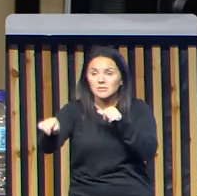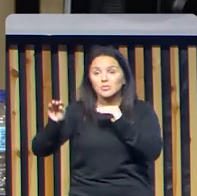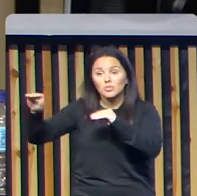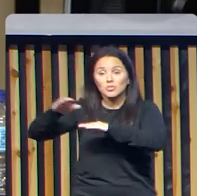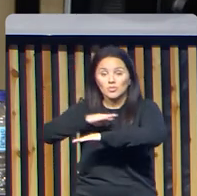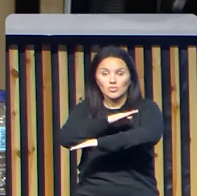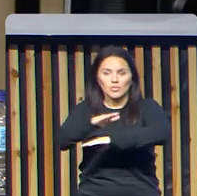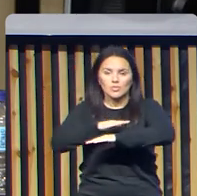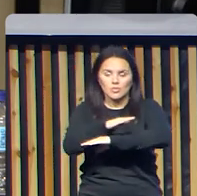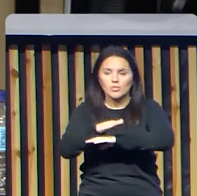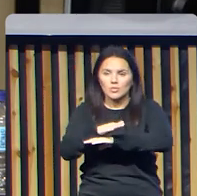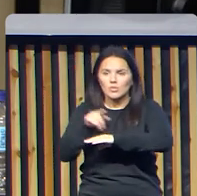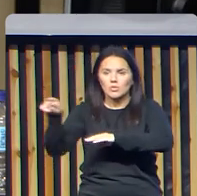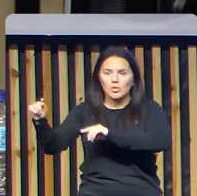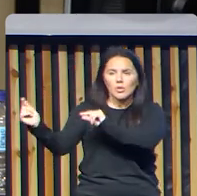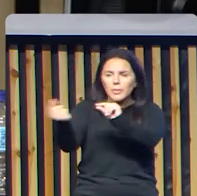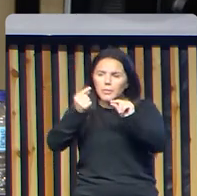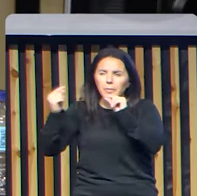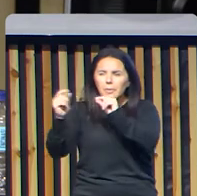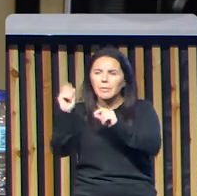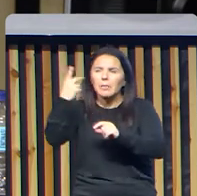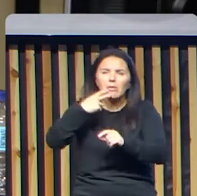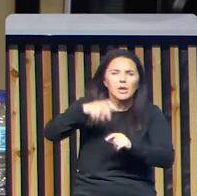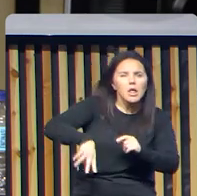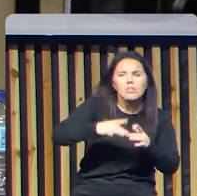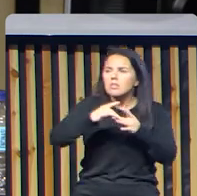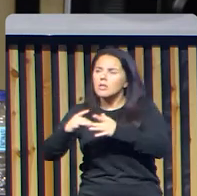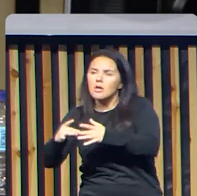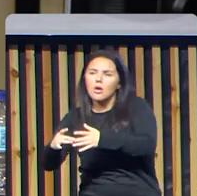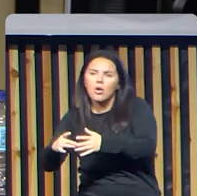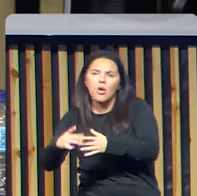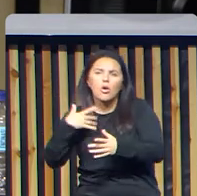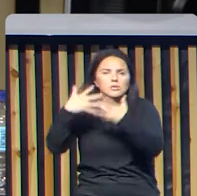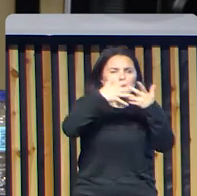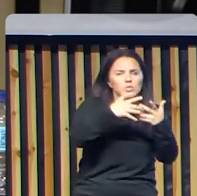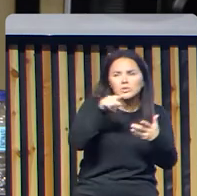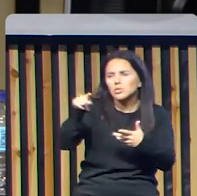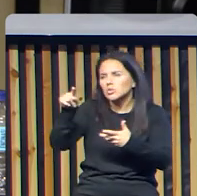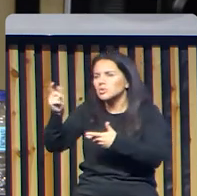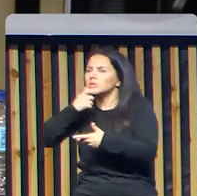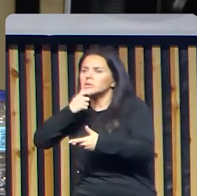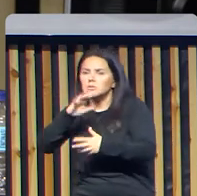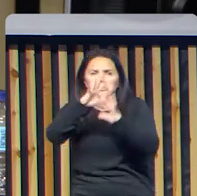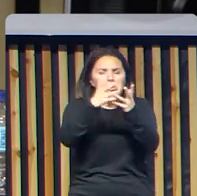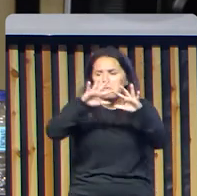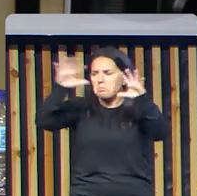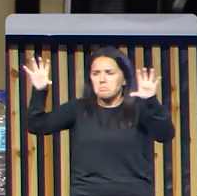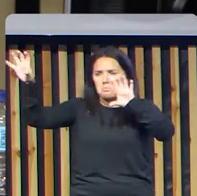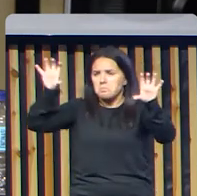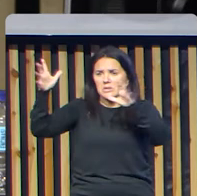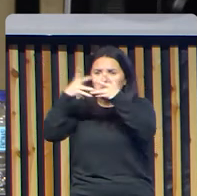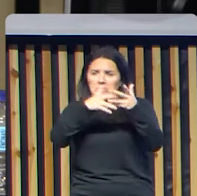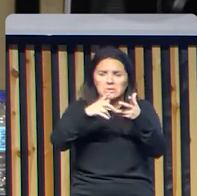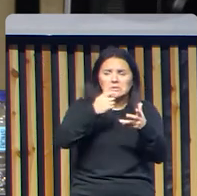que discuten entre ellos quién fueron los primeros o el Reino Unido Estados Unidos en cualquier caso el mundo anglosajón el mundo